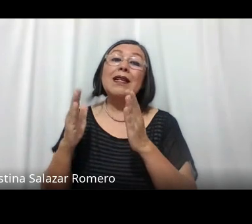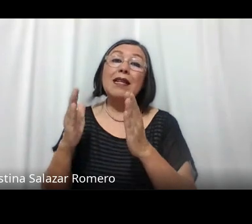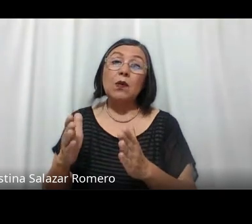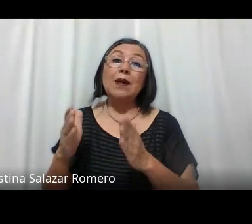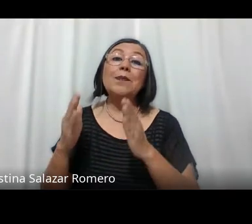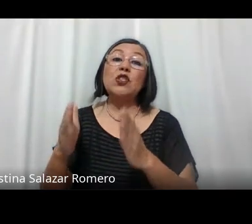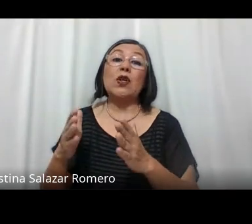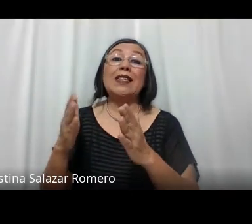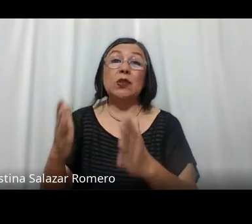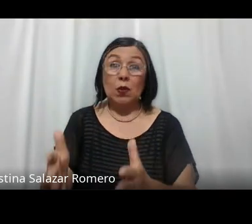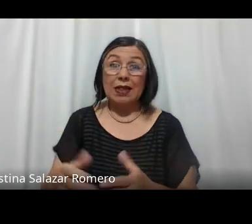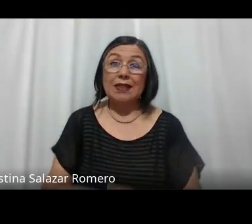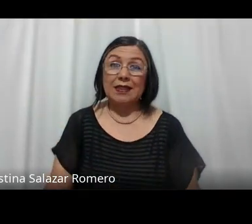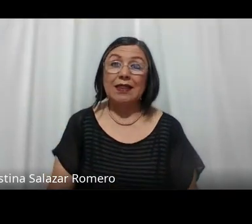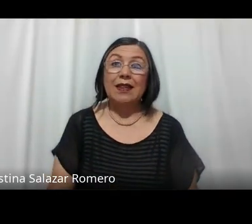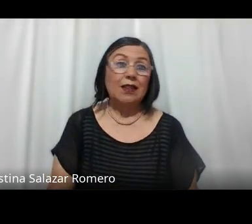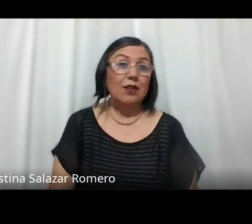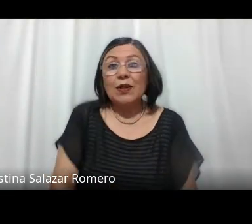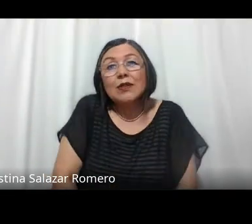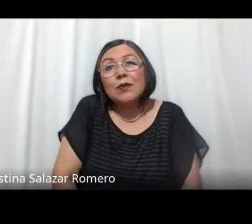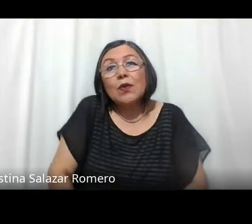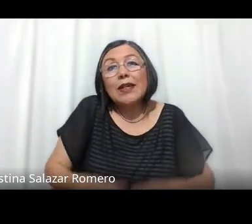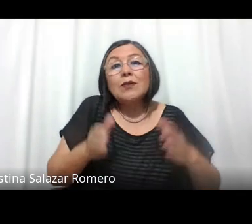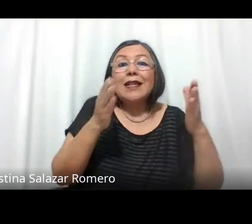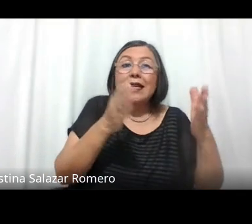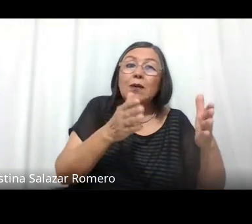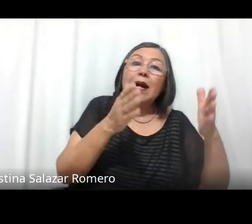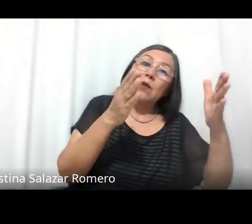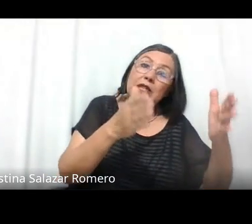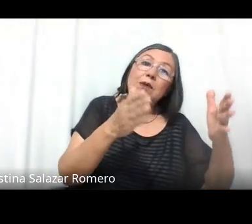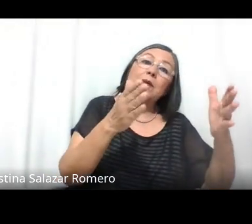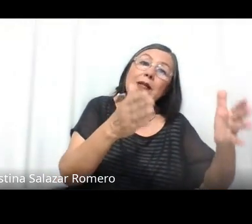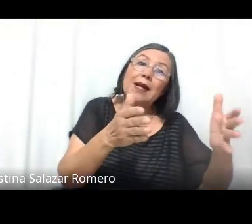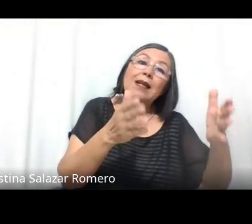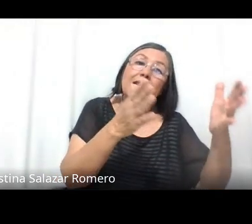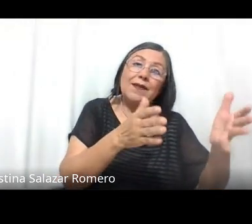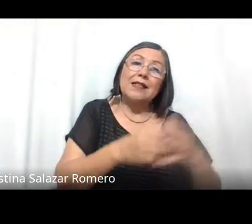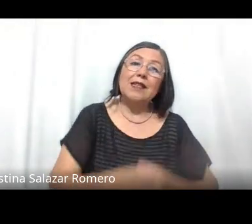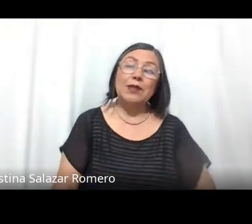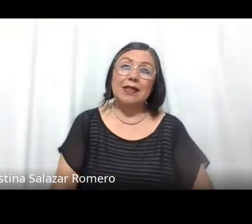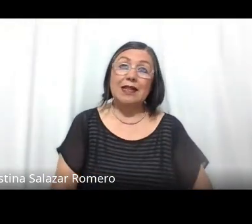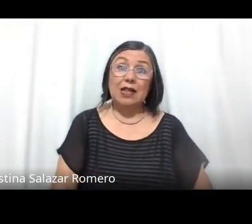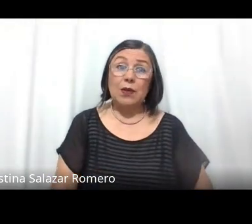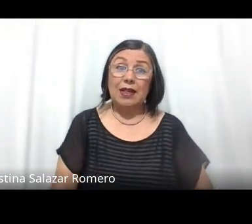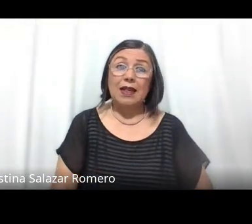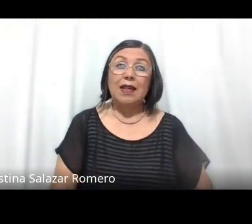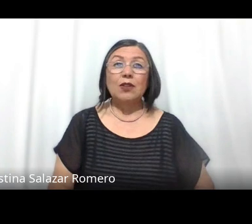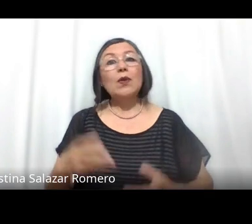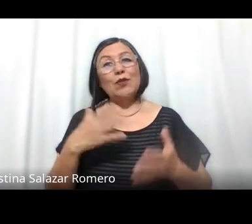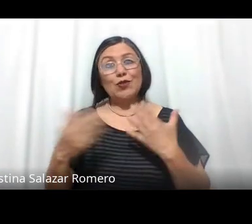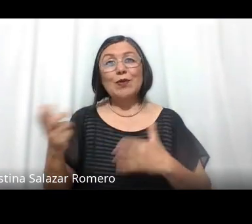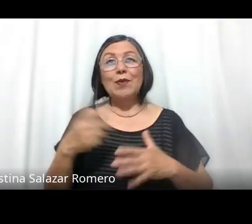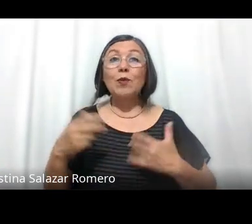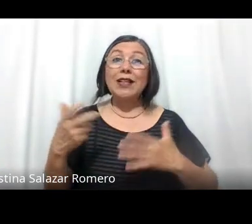una lengua visogestual, ¿sí? No es una lengua auditivo-verbal, a diferencia pues de la lengua oral. Entonces,